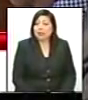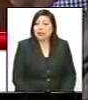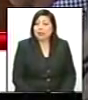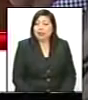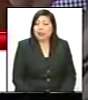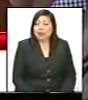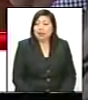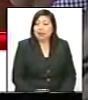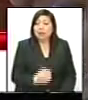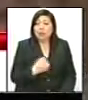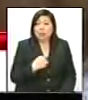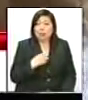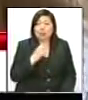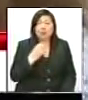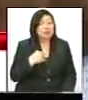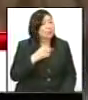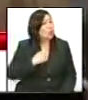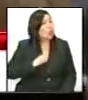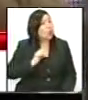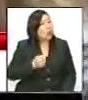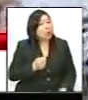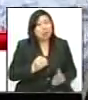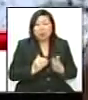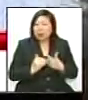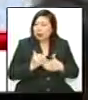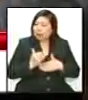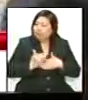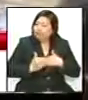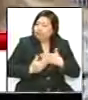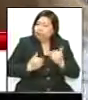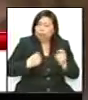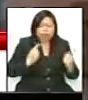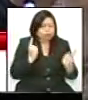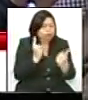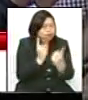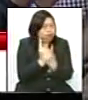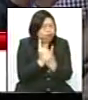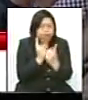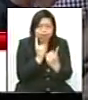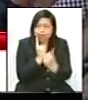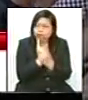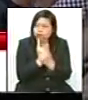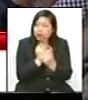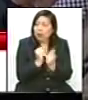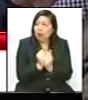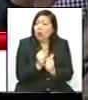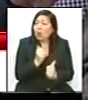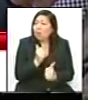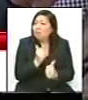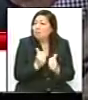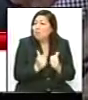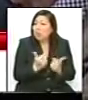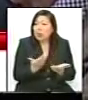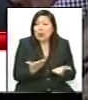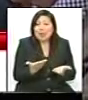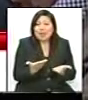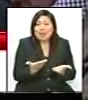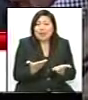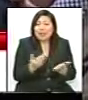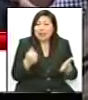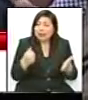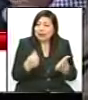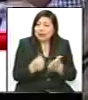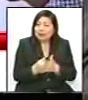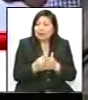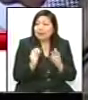que soy magistrado de carrera y que por ello puedo afrontar la situación en la cual el impedimento